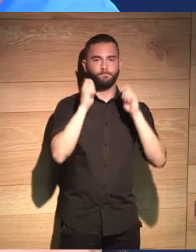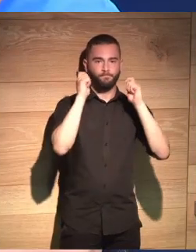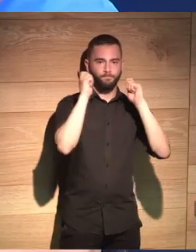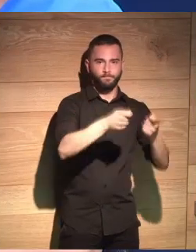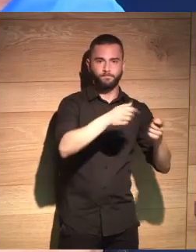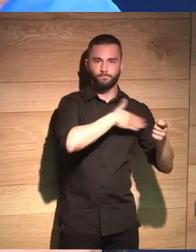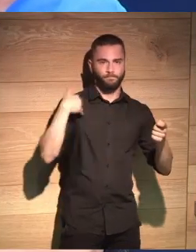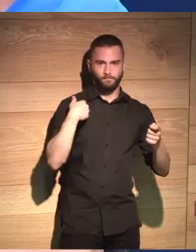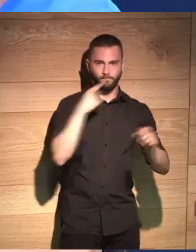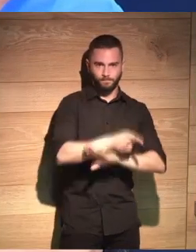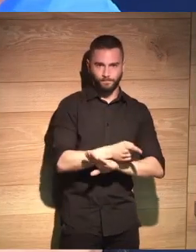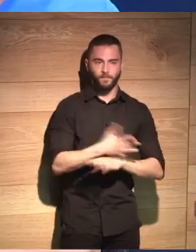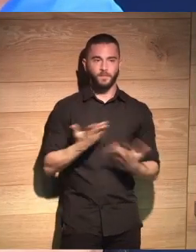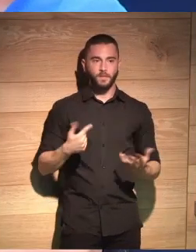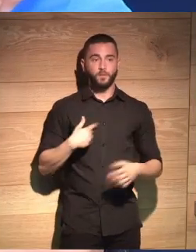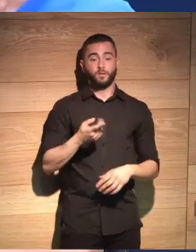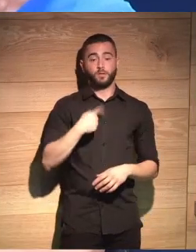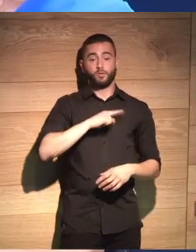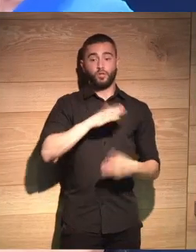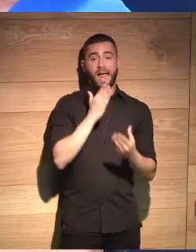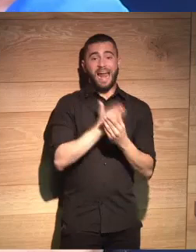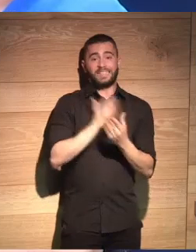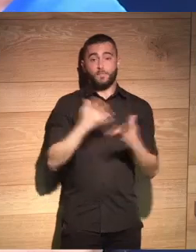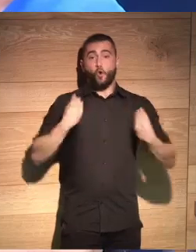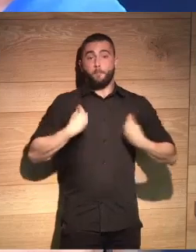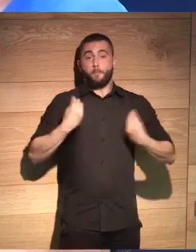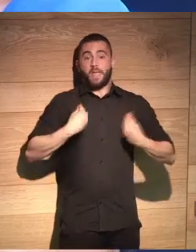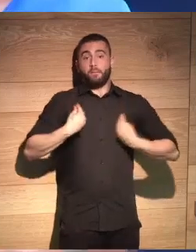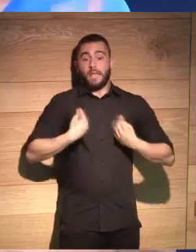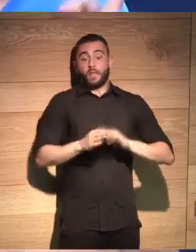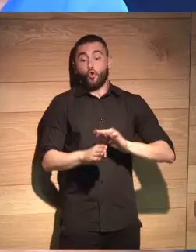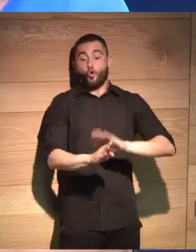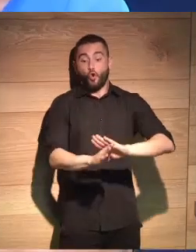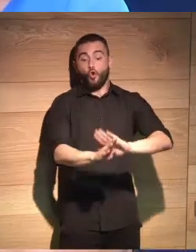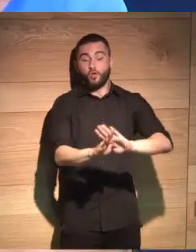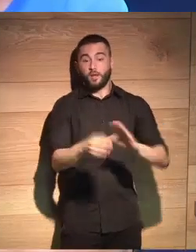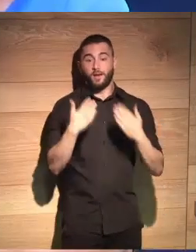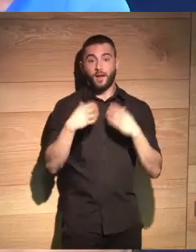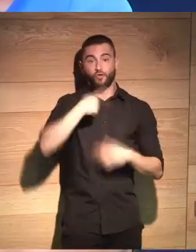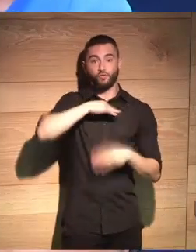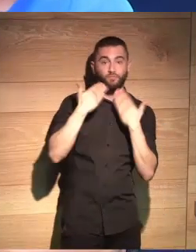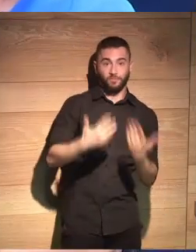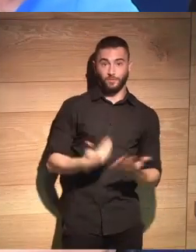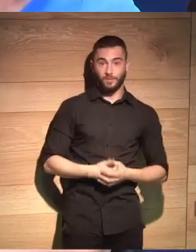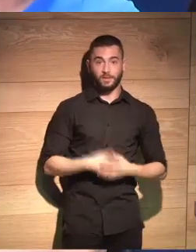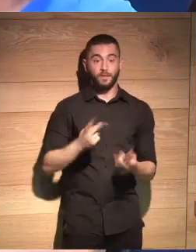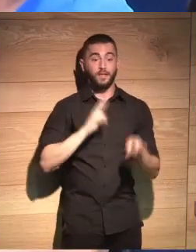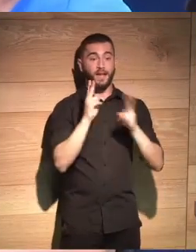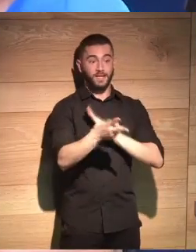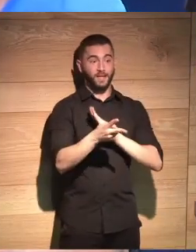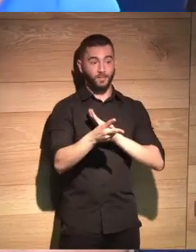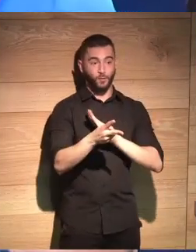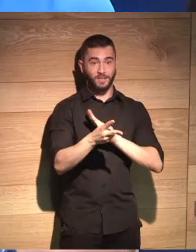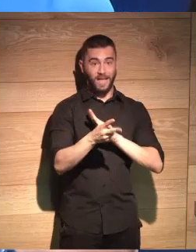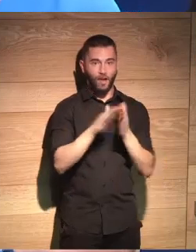viviente, seguramente, ¿no? Cada uno de nosotros. Parece que ha encontrado la respuesta a todo. Encontré la respuesta. Sí. Las respuestas siempre están